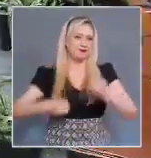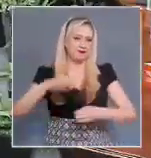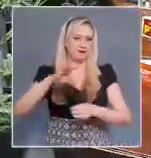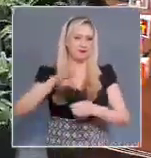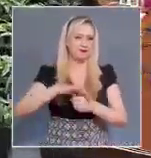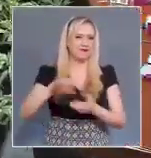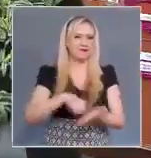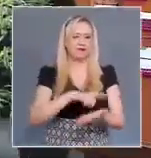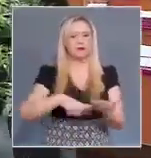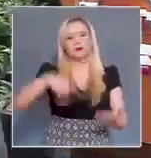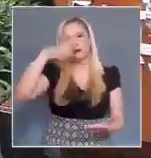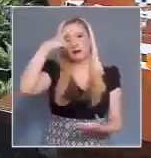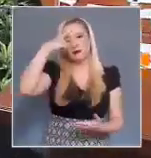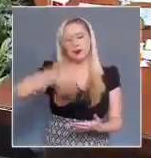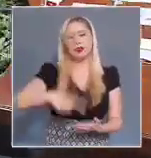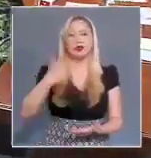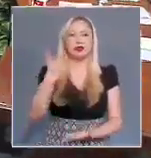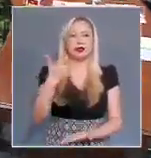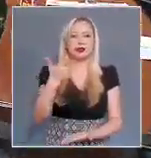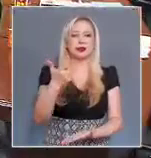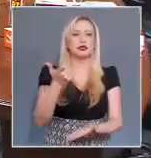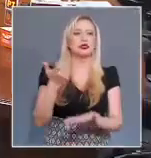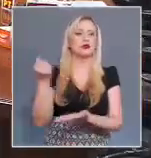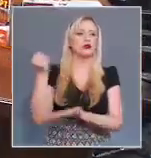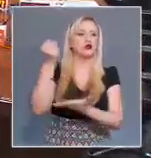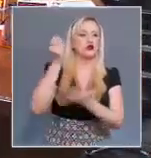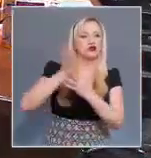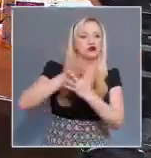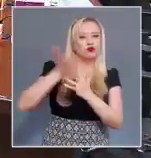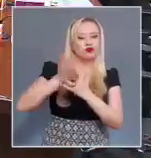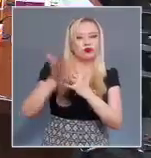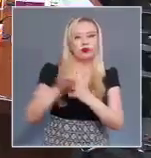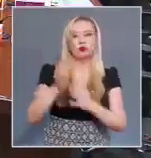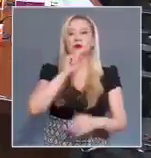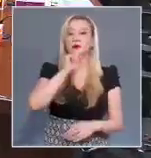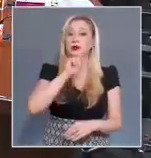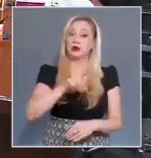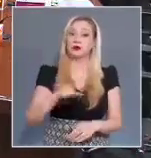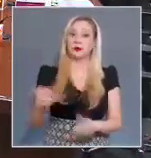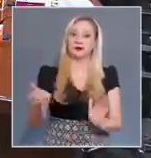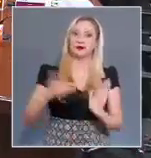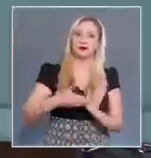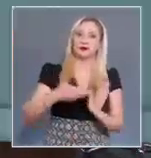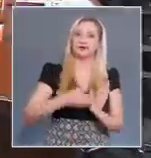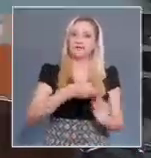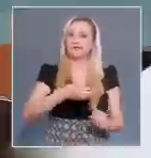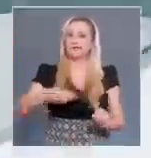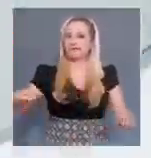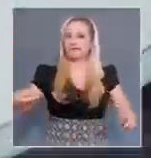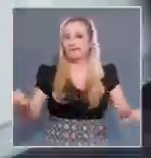de fiscalización. Para el canal del Poder Judicial de la Federación, Lorena Sánchez Cabrera.